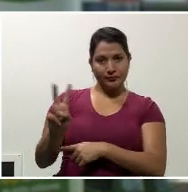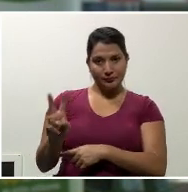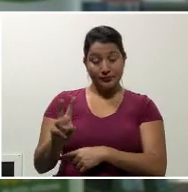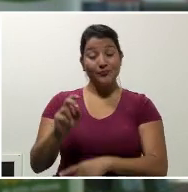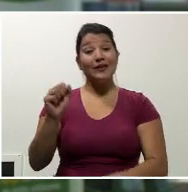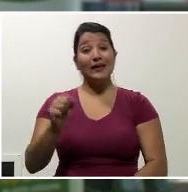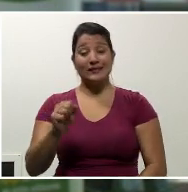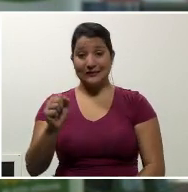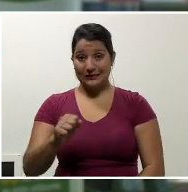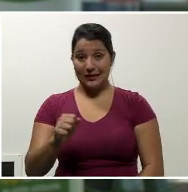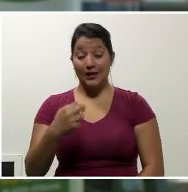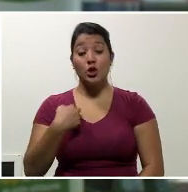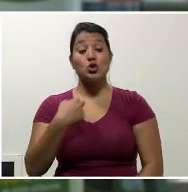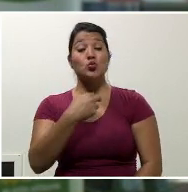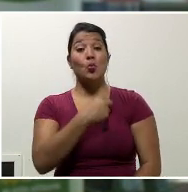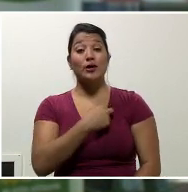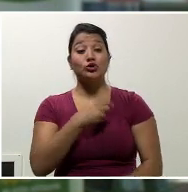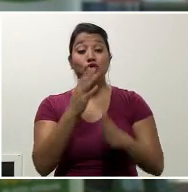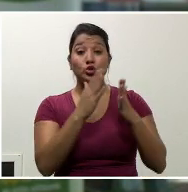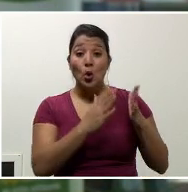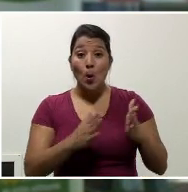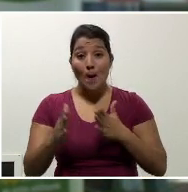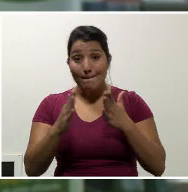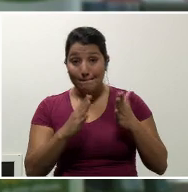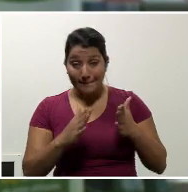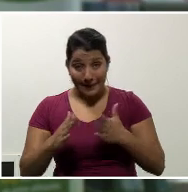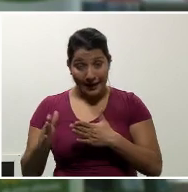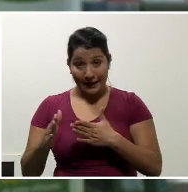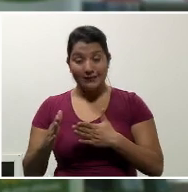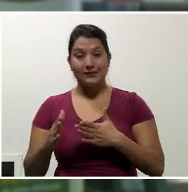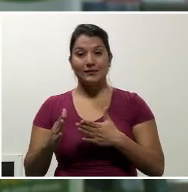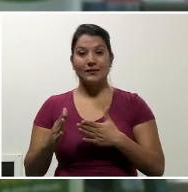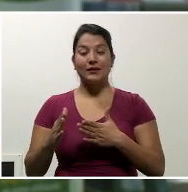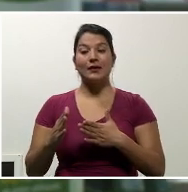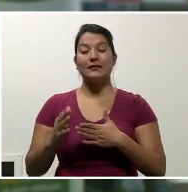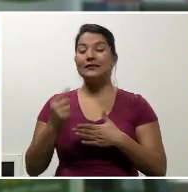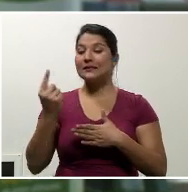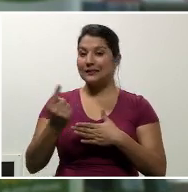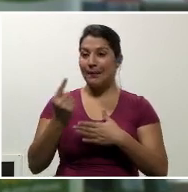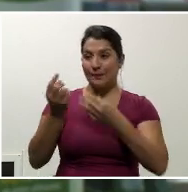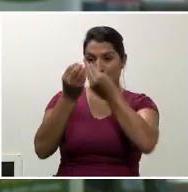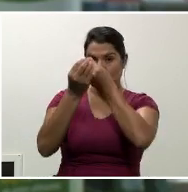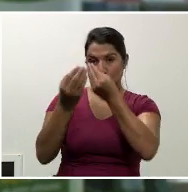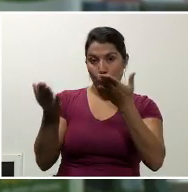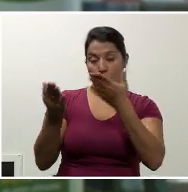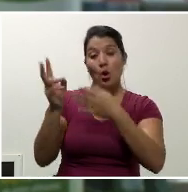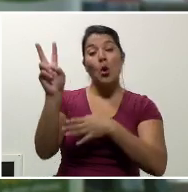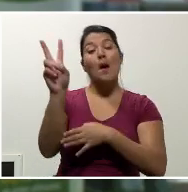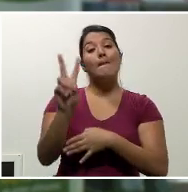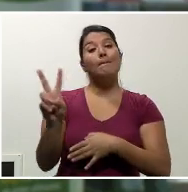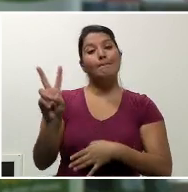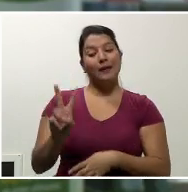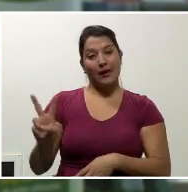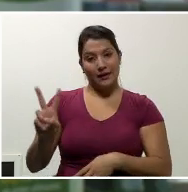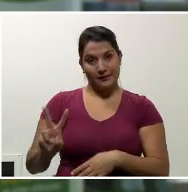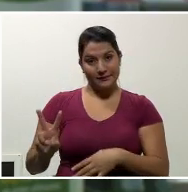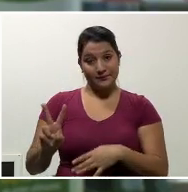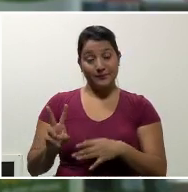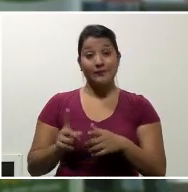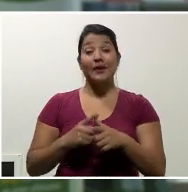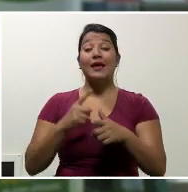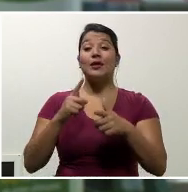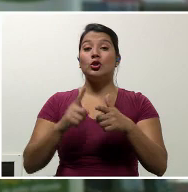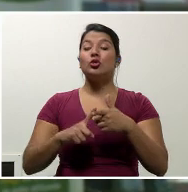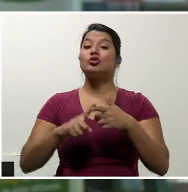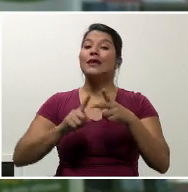racionamiento, todos son anunciadas los días viernes, y lo que se hace básicamente es que los días